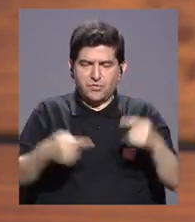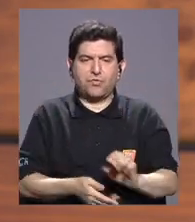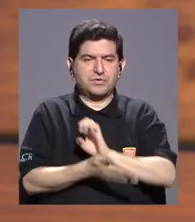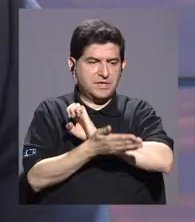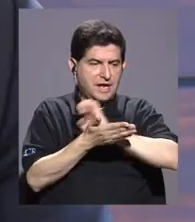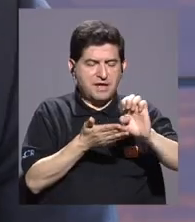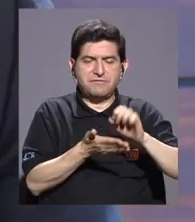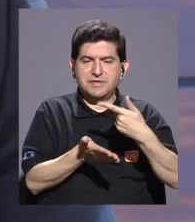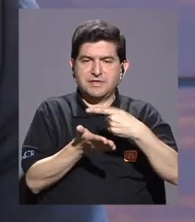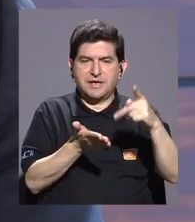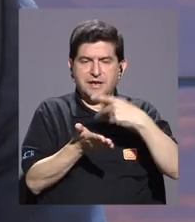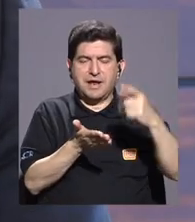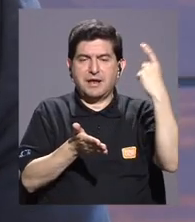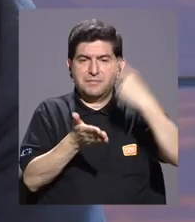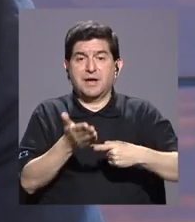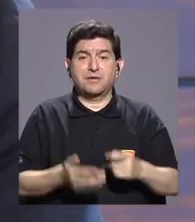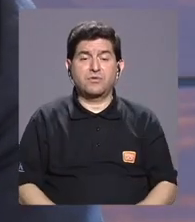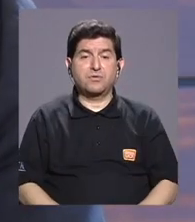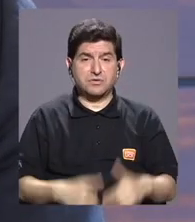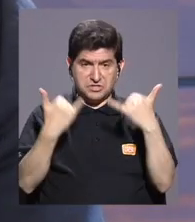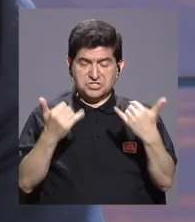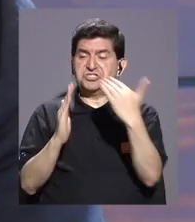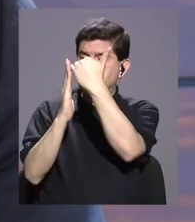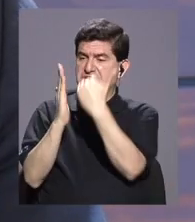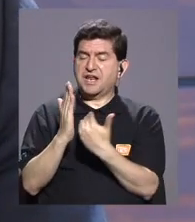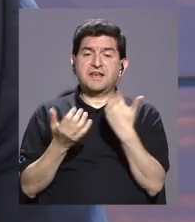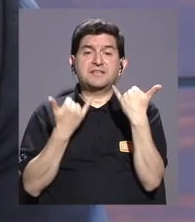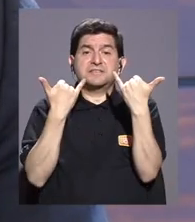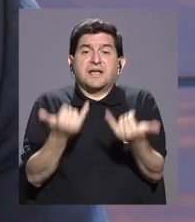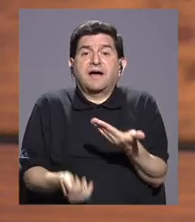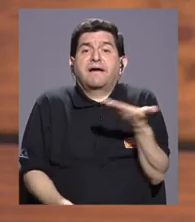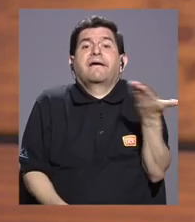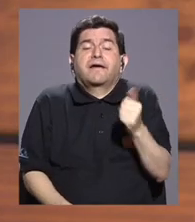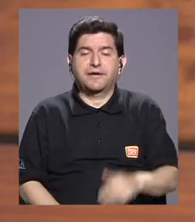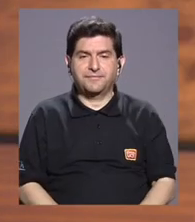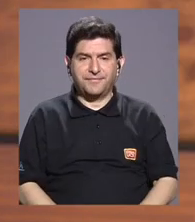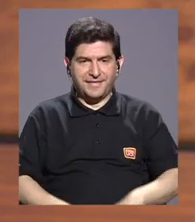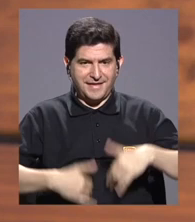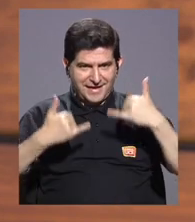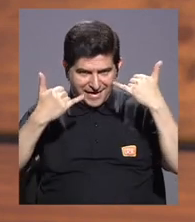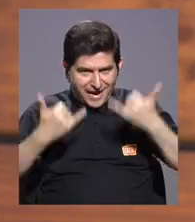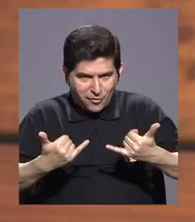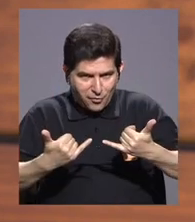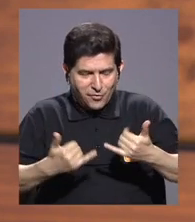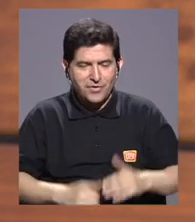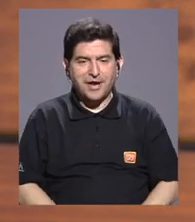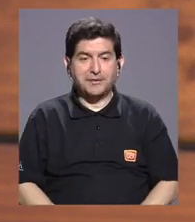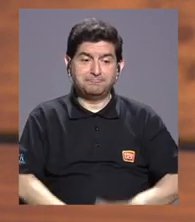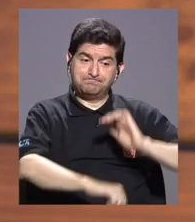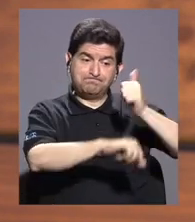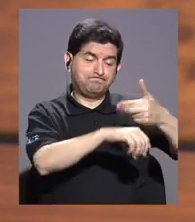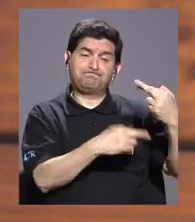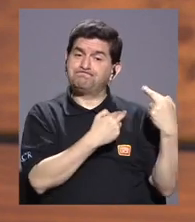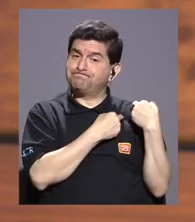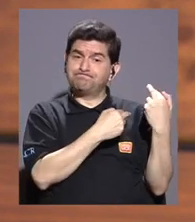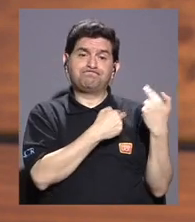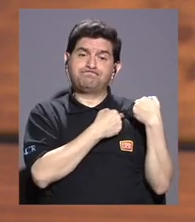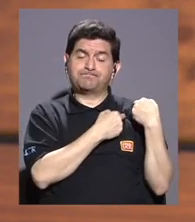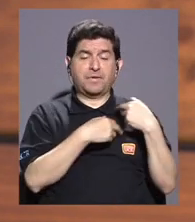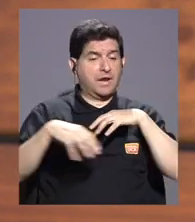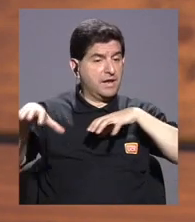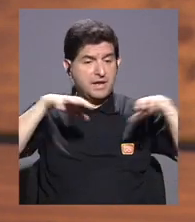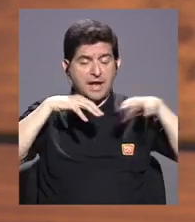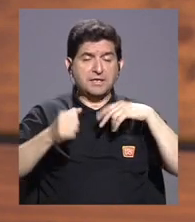evasión. Don José, tenemos la lista, ¿y ahora qué? Bueno, ahora lo que sigue es sentar responsabilidades y